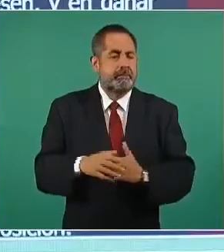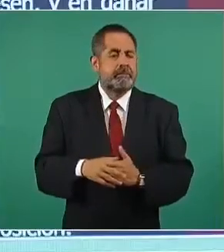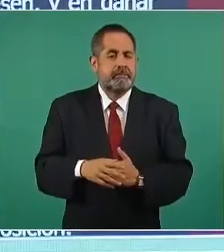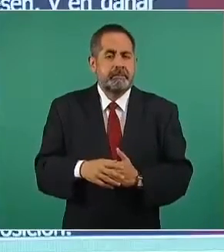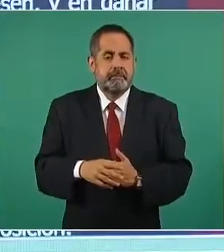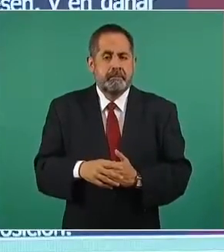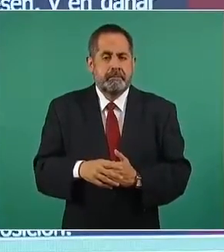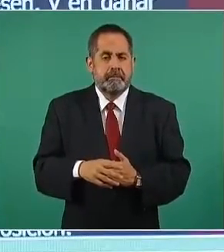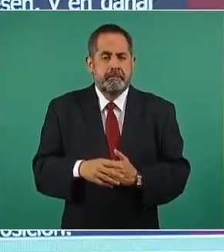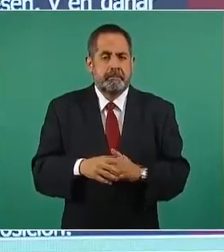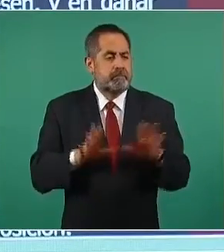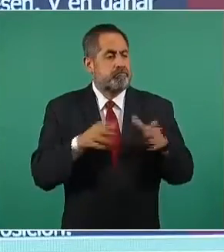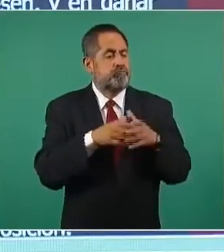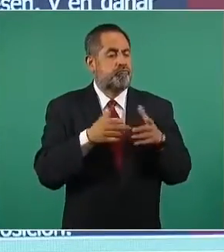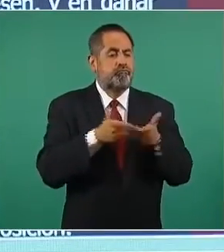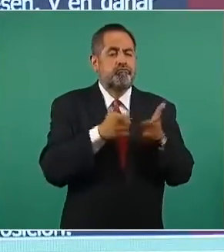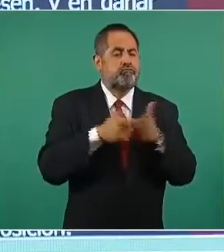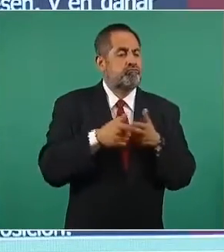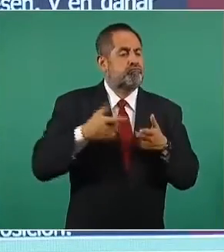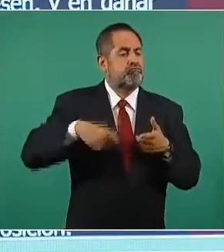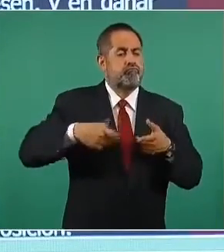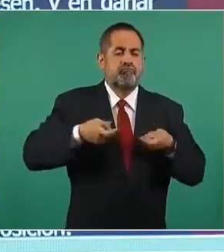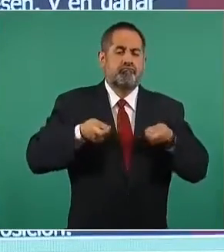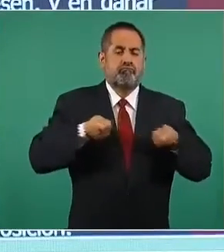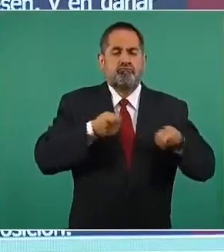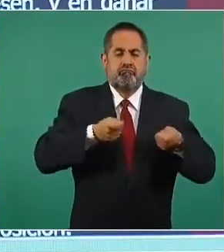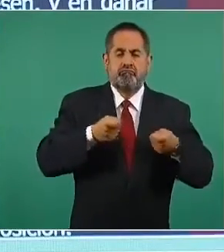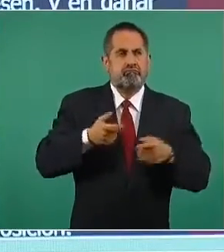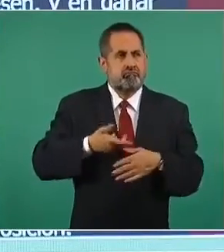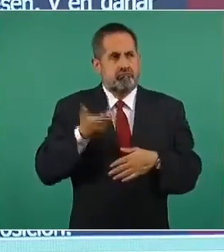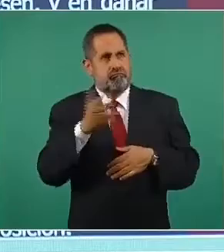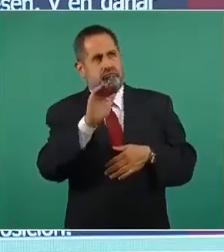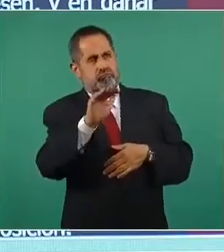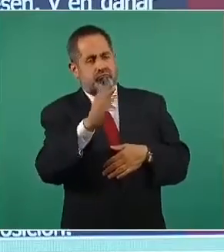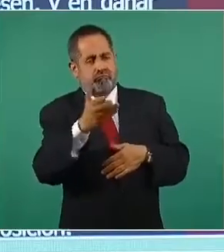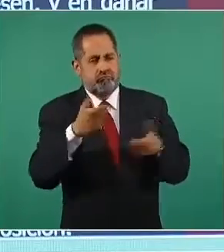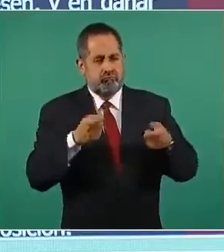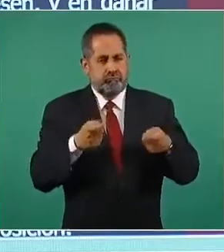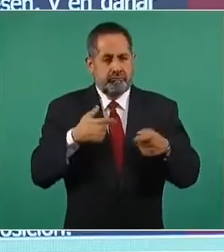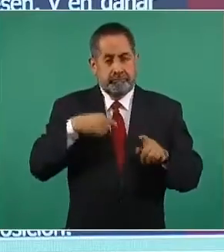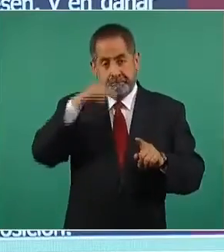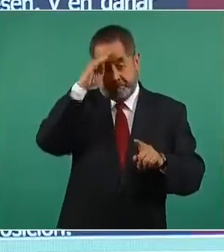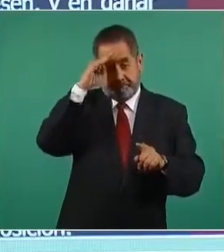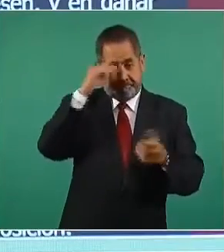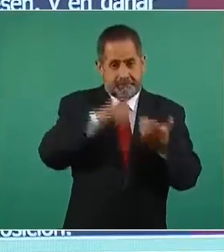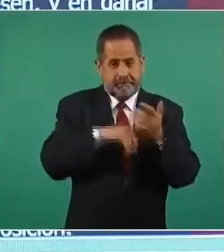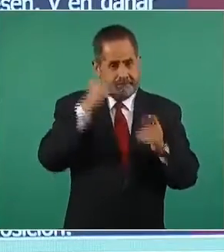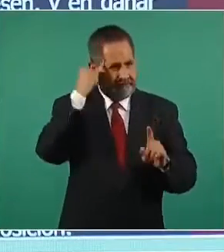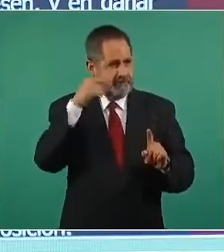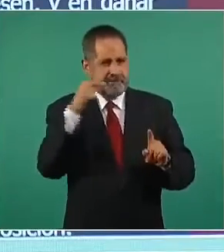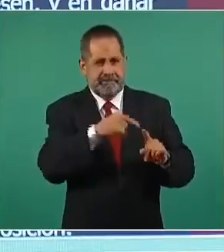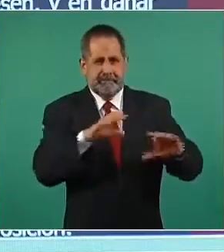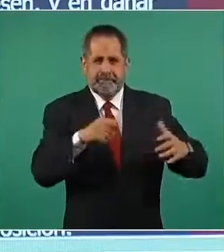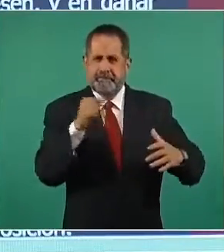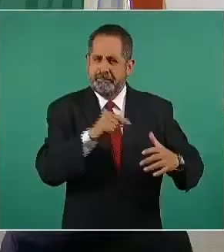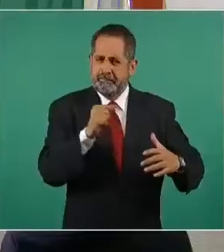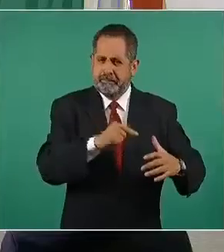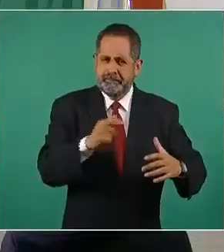a las clases dominantes. ¿Qué es lo que propone? Ese es el pensamiento conservador.